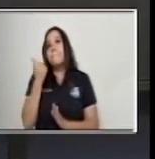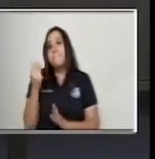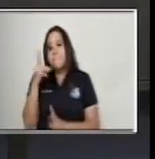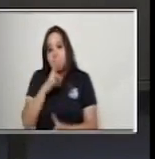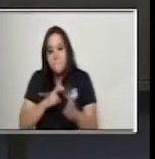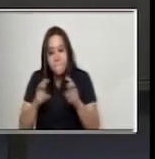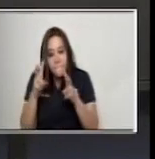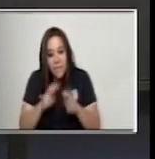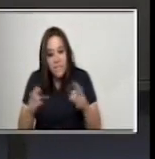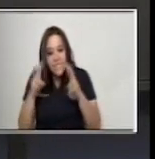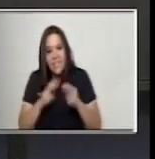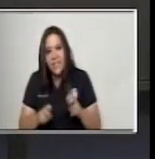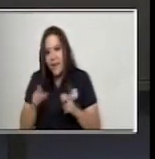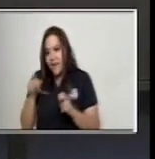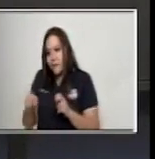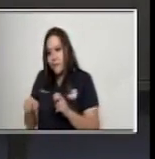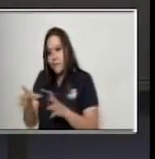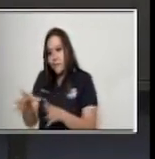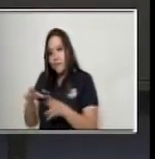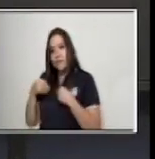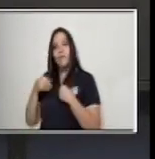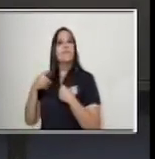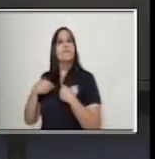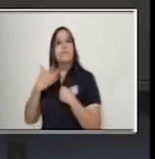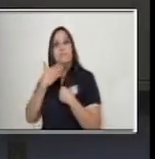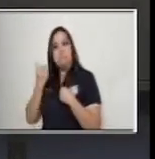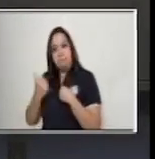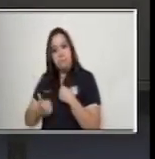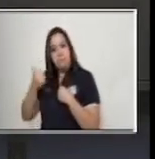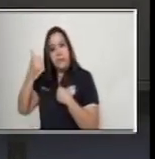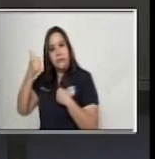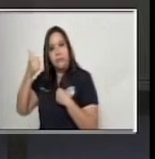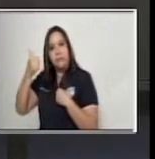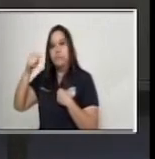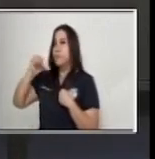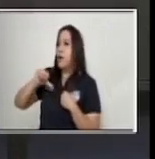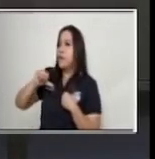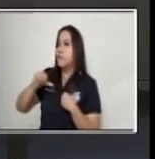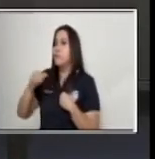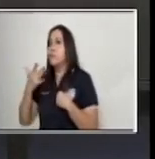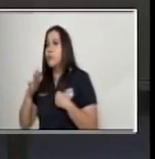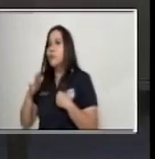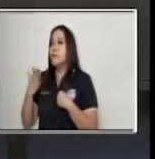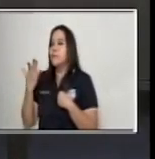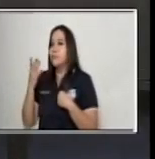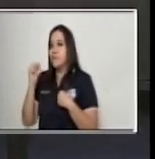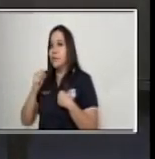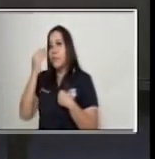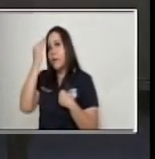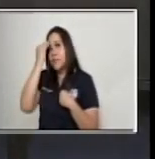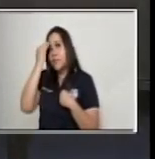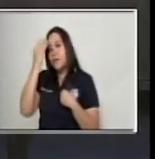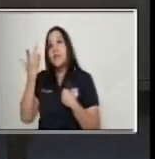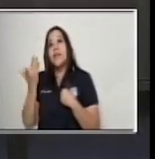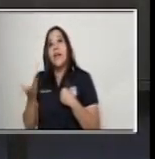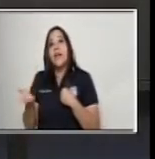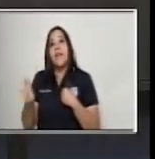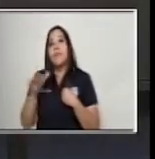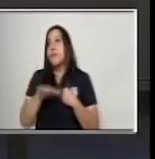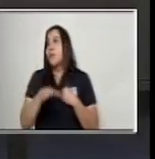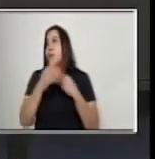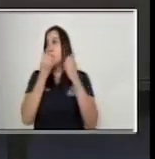nutrientes aportan a nuestro organismo. Luego de ello, con esta información,